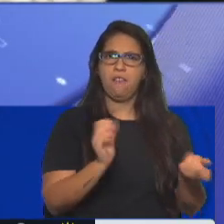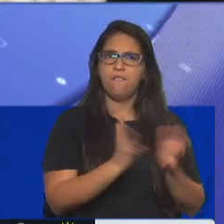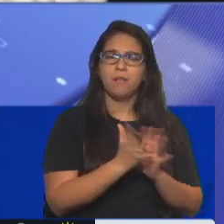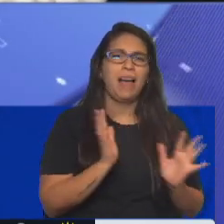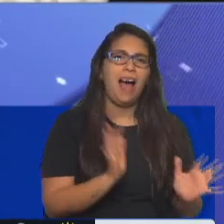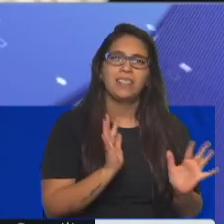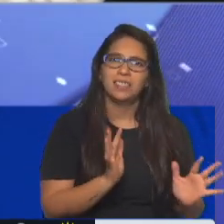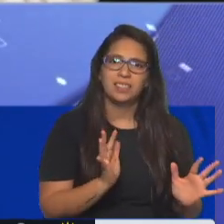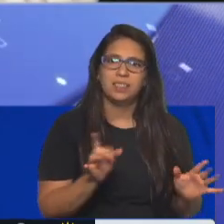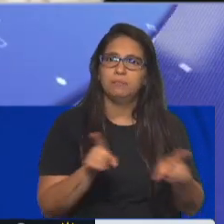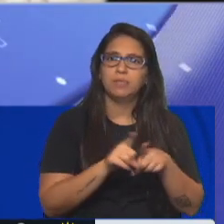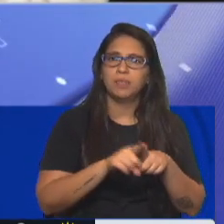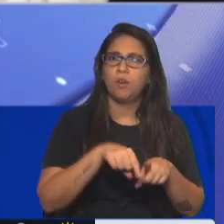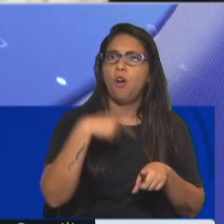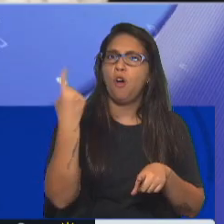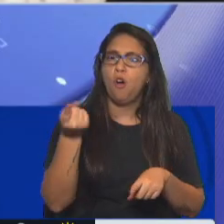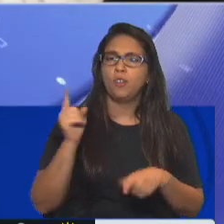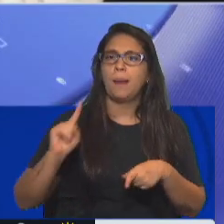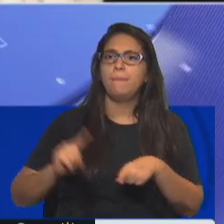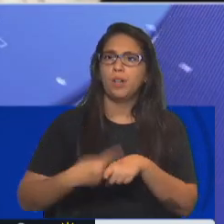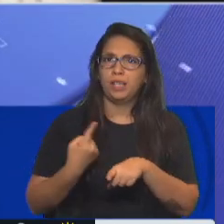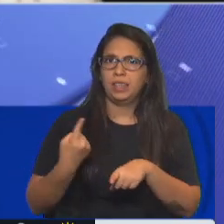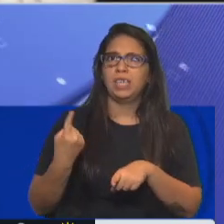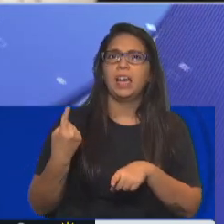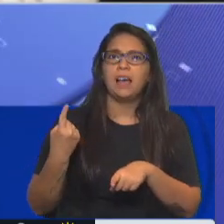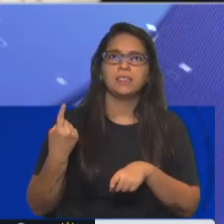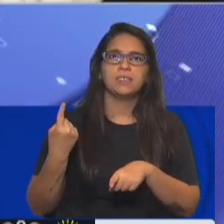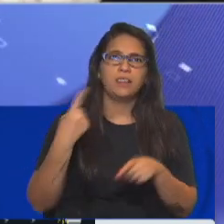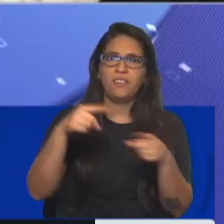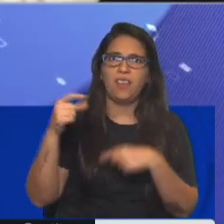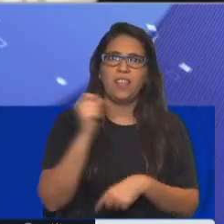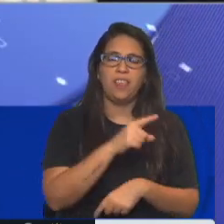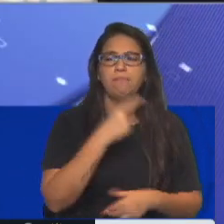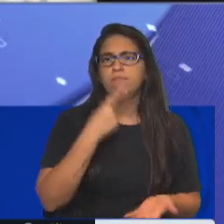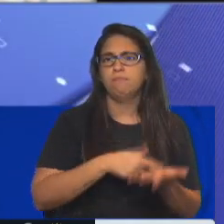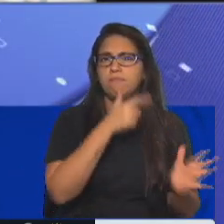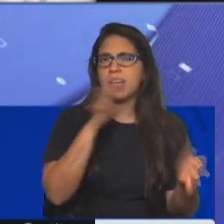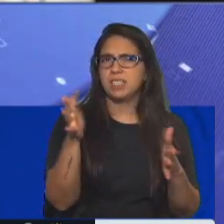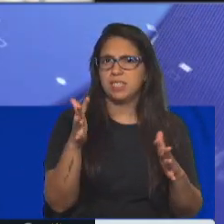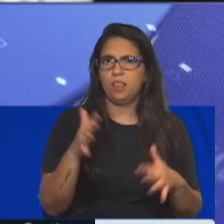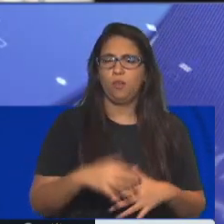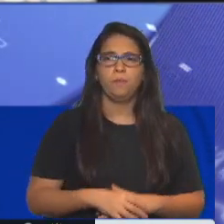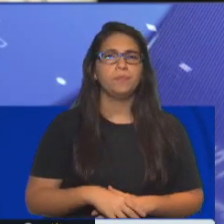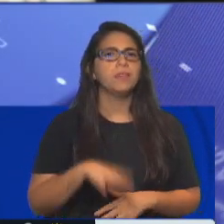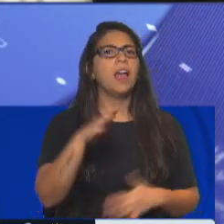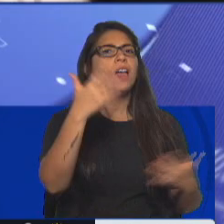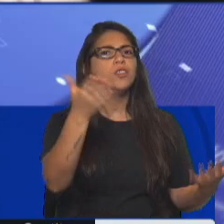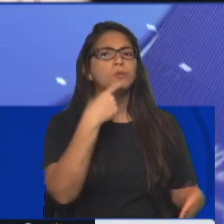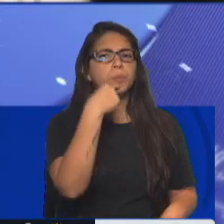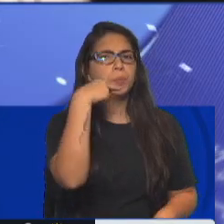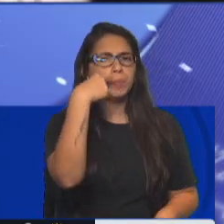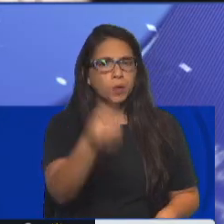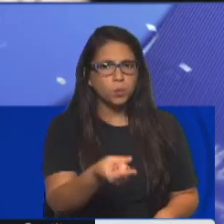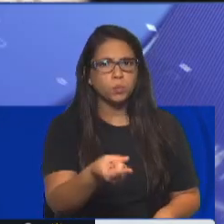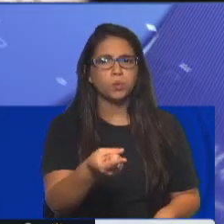que también lo vemos en otros tipos de políticas que no son solo la económica. Claro. Y Florencia, en ese sentido, preguntarte un poco